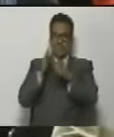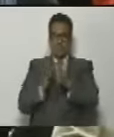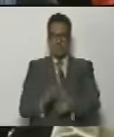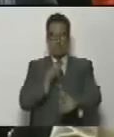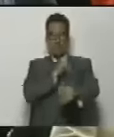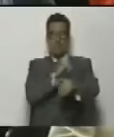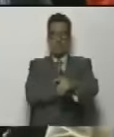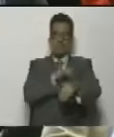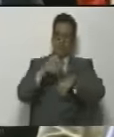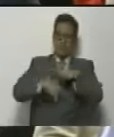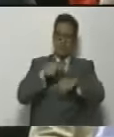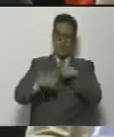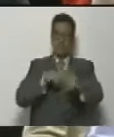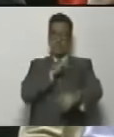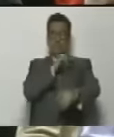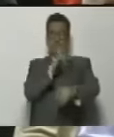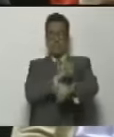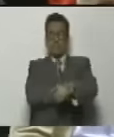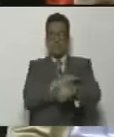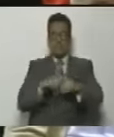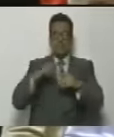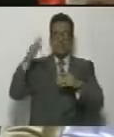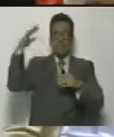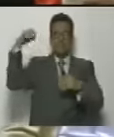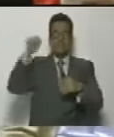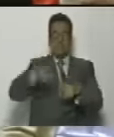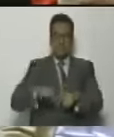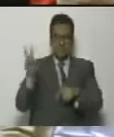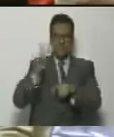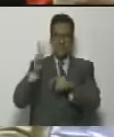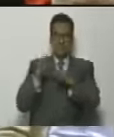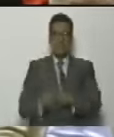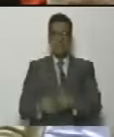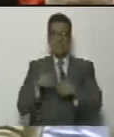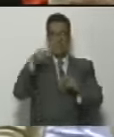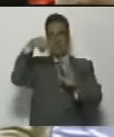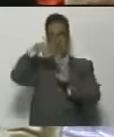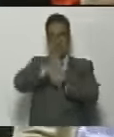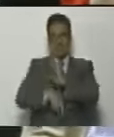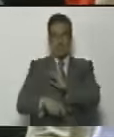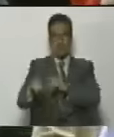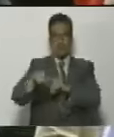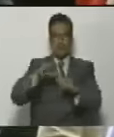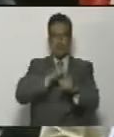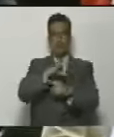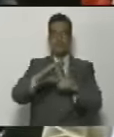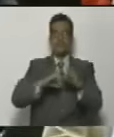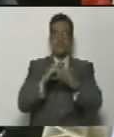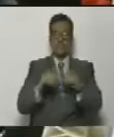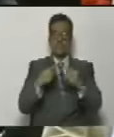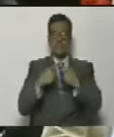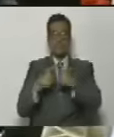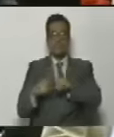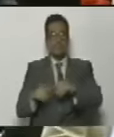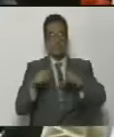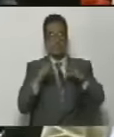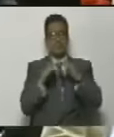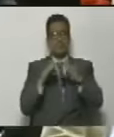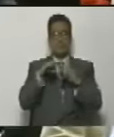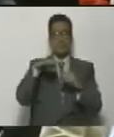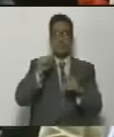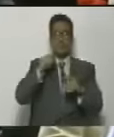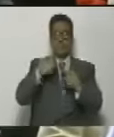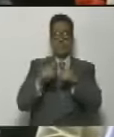las fuerzas productivas, las fuerzas espirituales de Venezuela, de la profundidad multicultural, multirreligiosa,